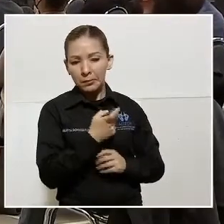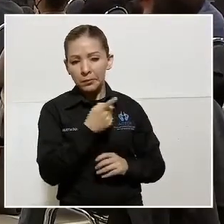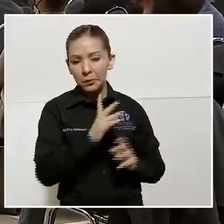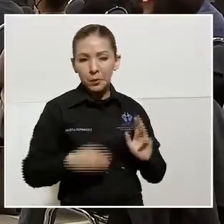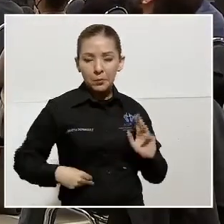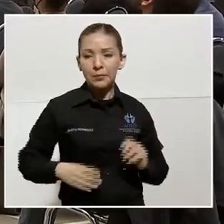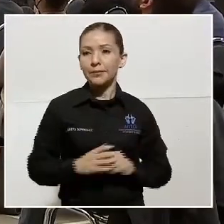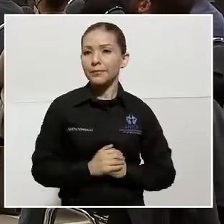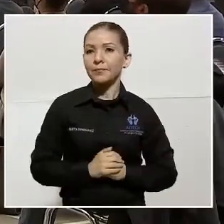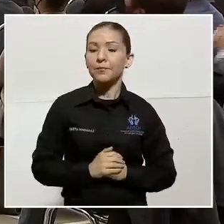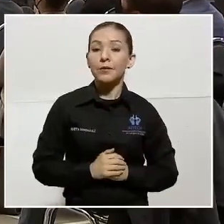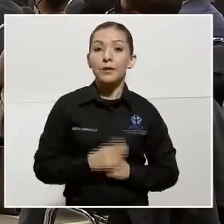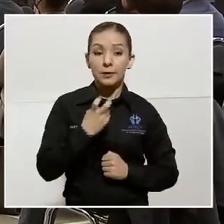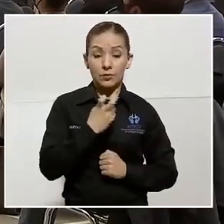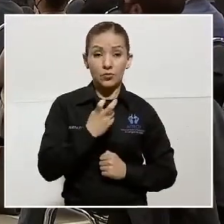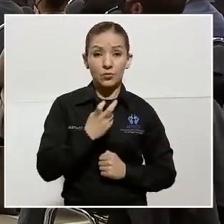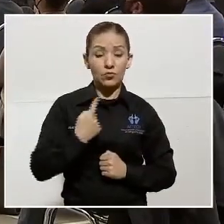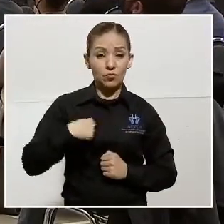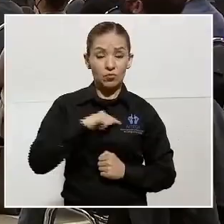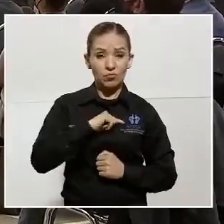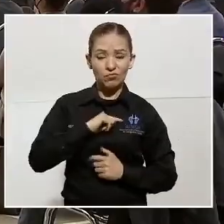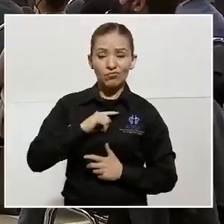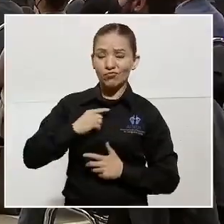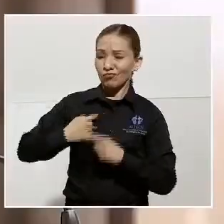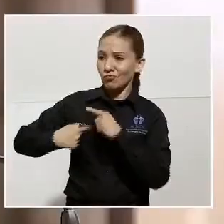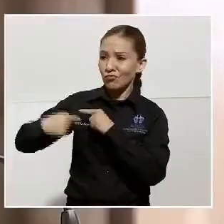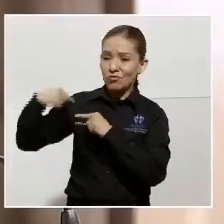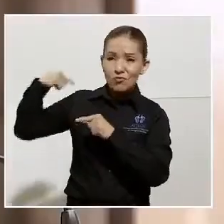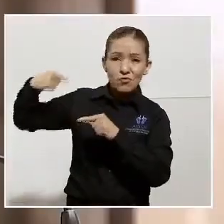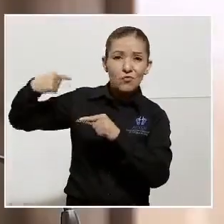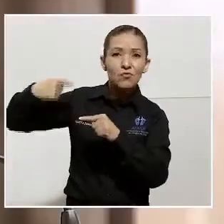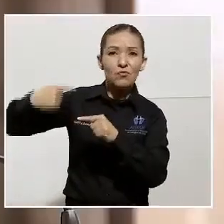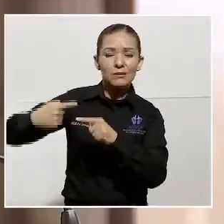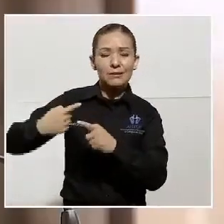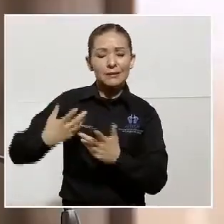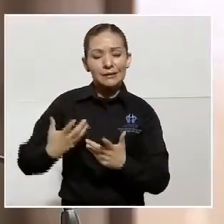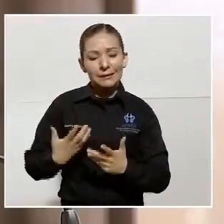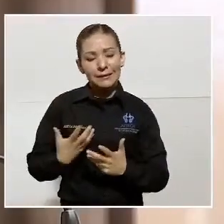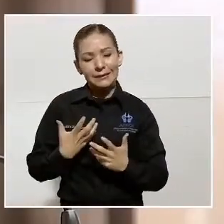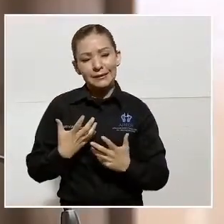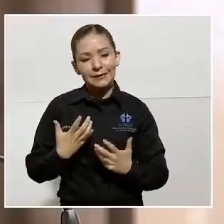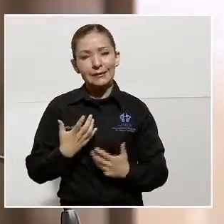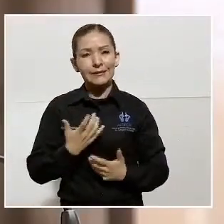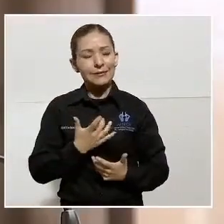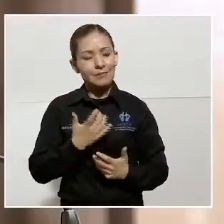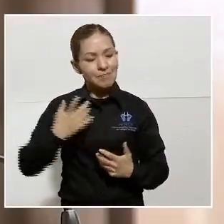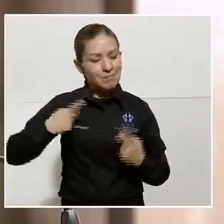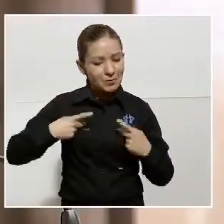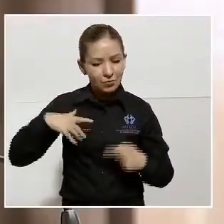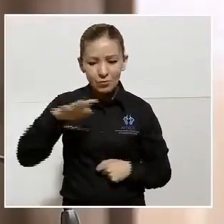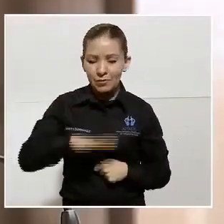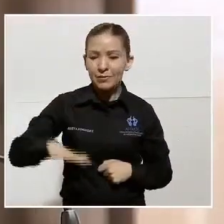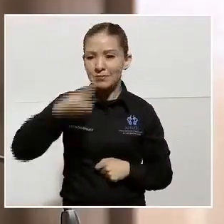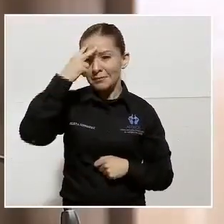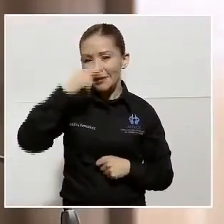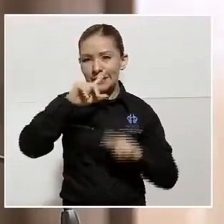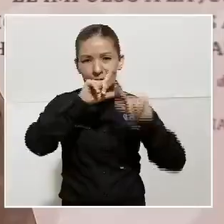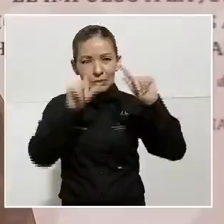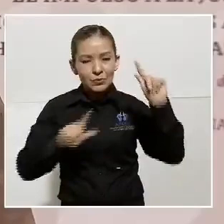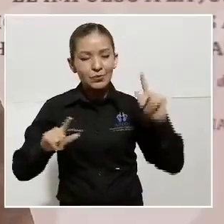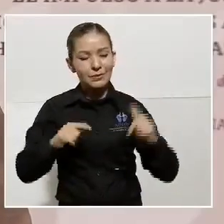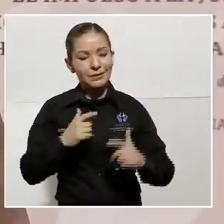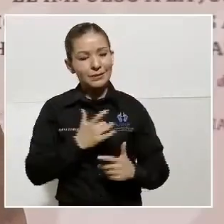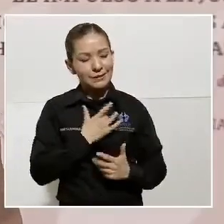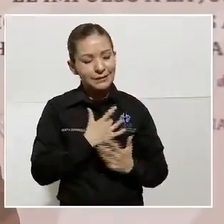deuda histórica con las víctimas y con la sociedad mexicana mantiene una herida abierta que requiere de una